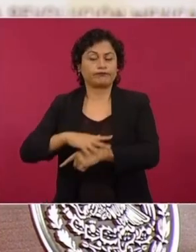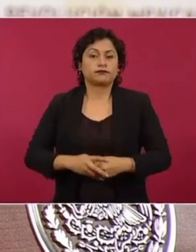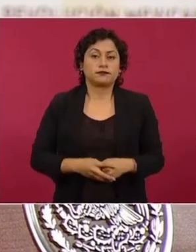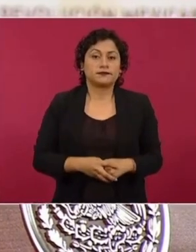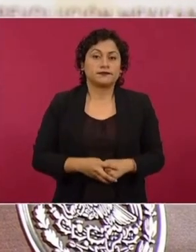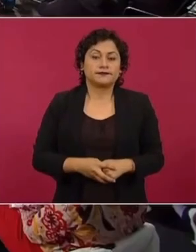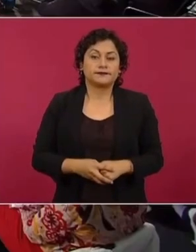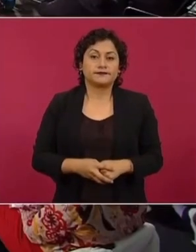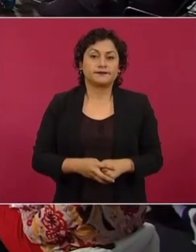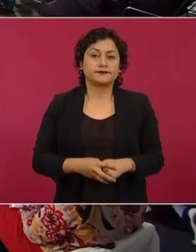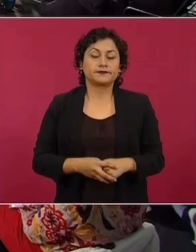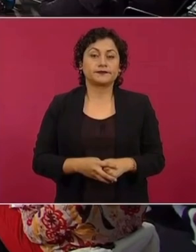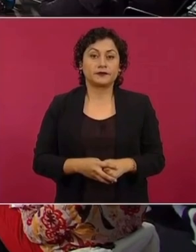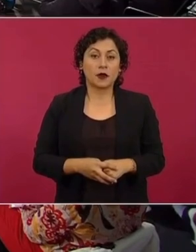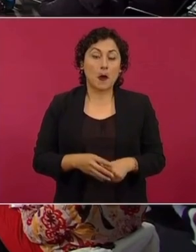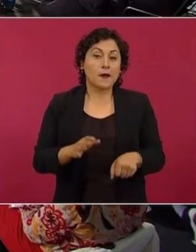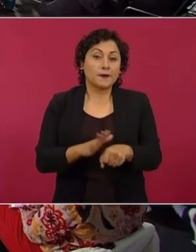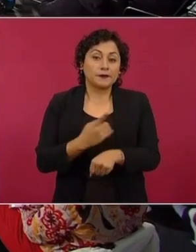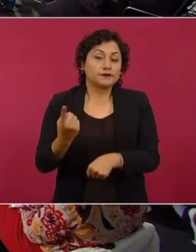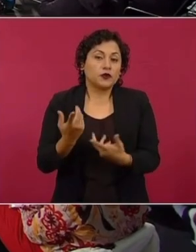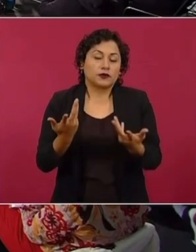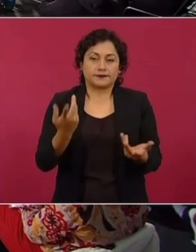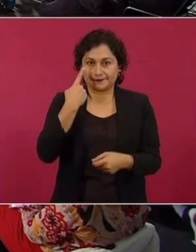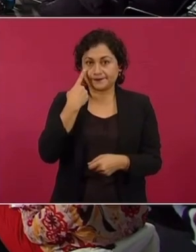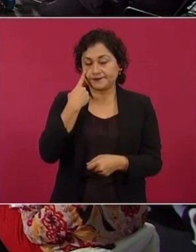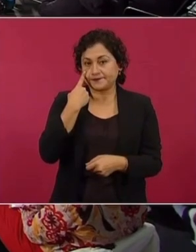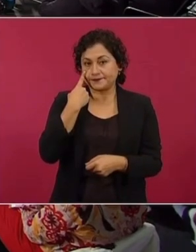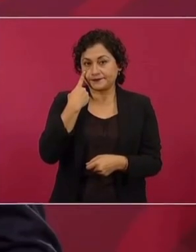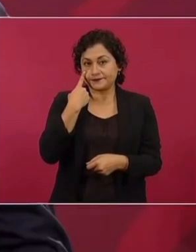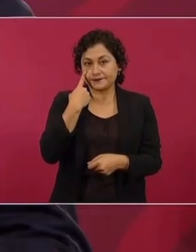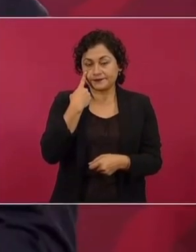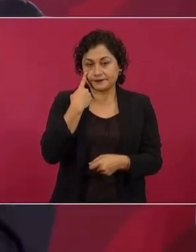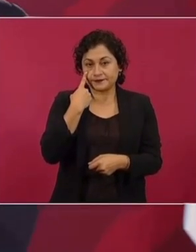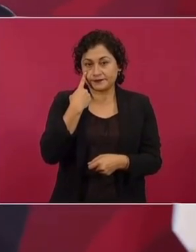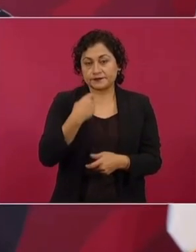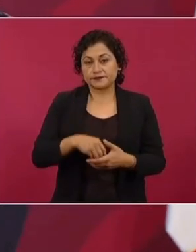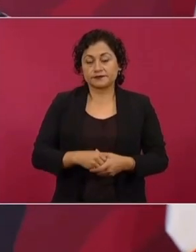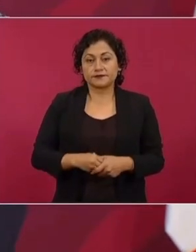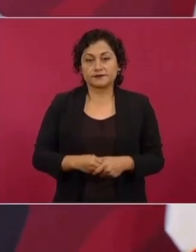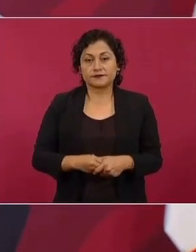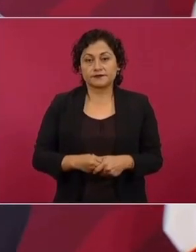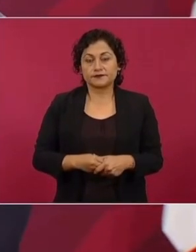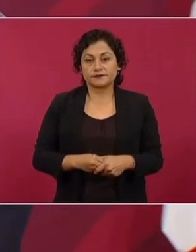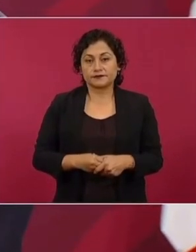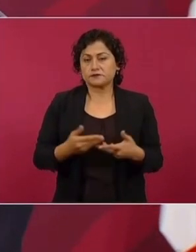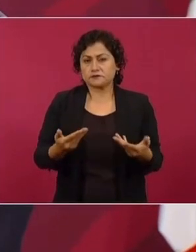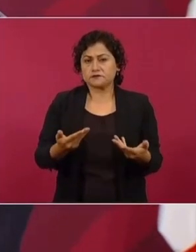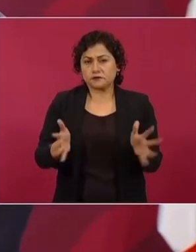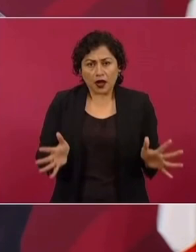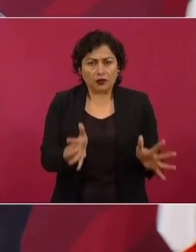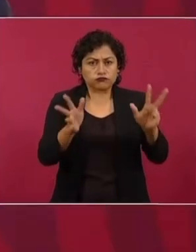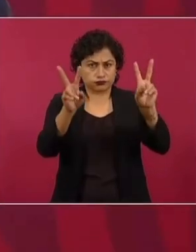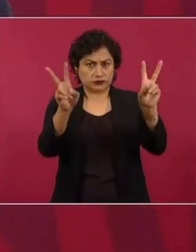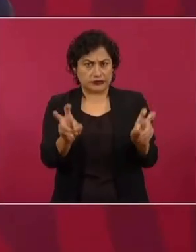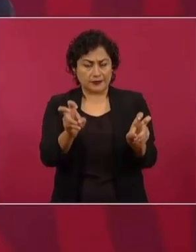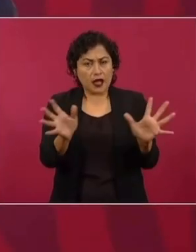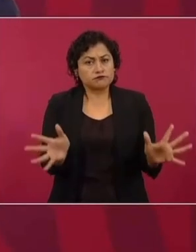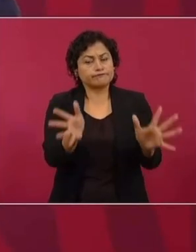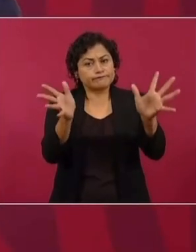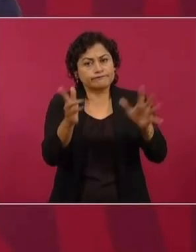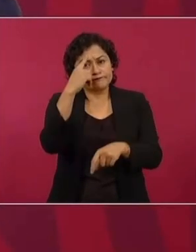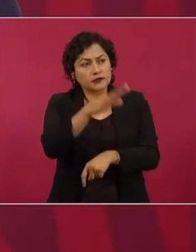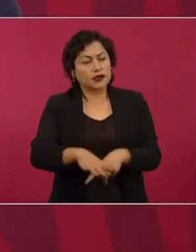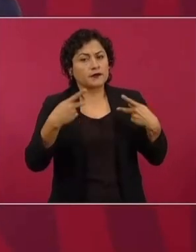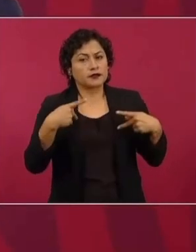qué no promover y que la gente participe? ¿Para qué